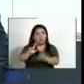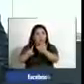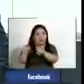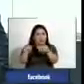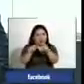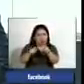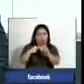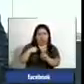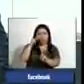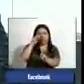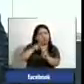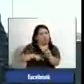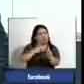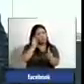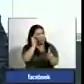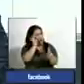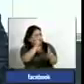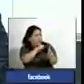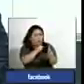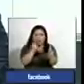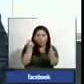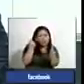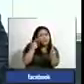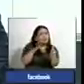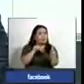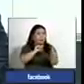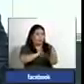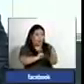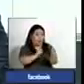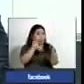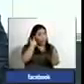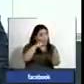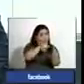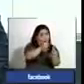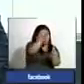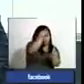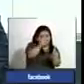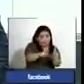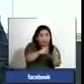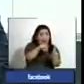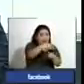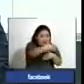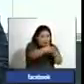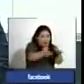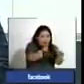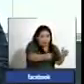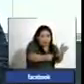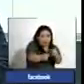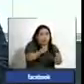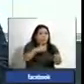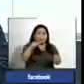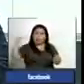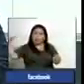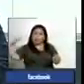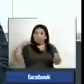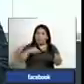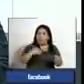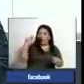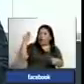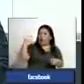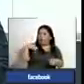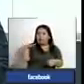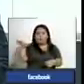bajo circunstancias un tanto confusas. El hombre estuvo alojado en el centro de aislamiento tras ingresar al país a mediados del mes de